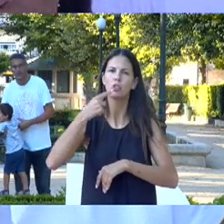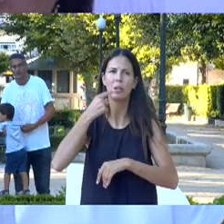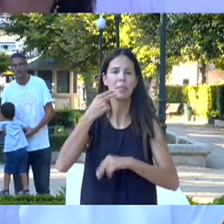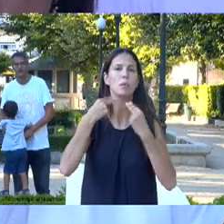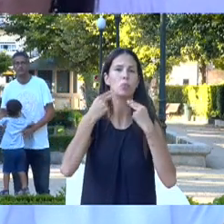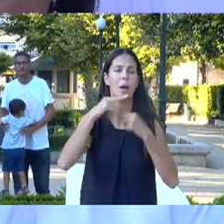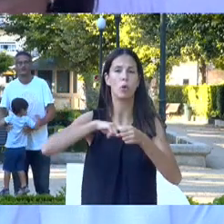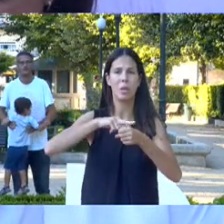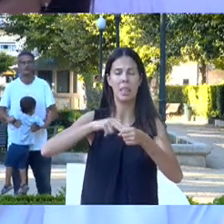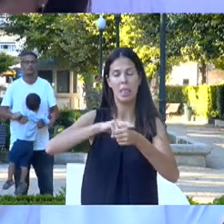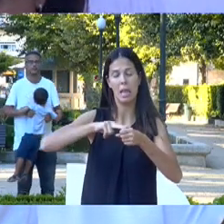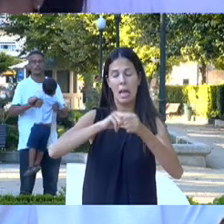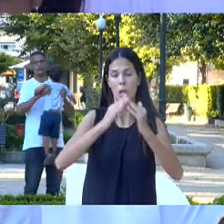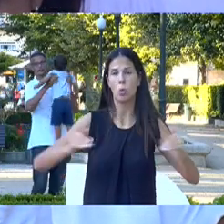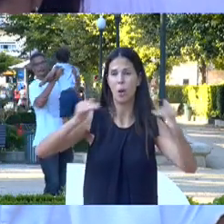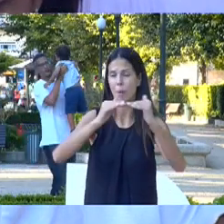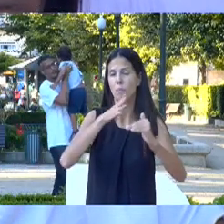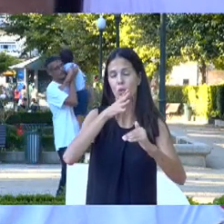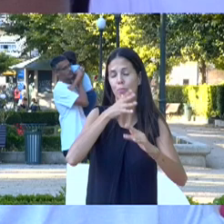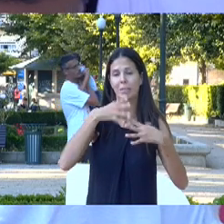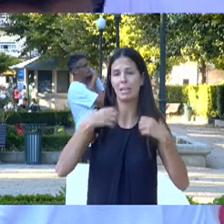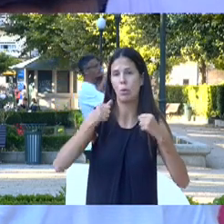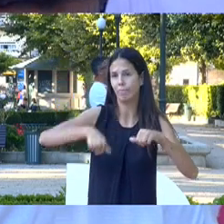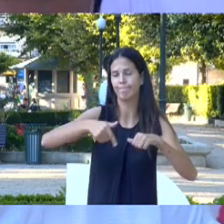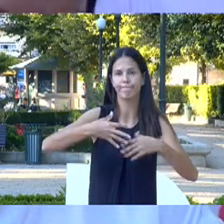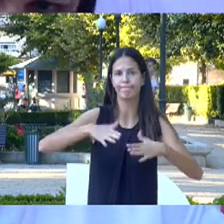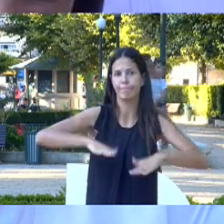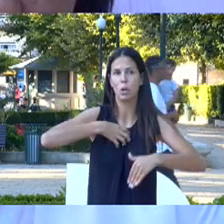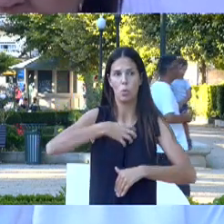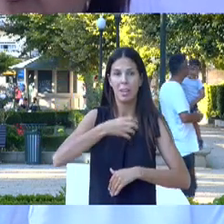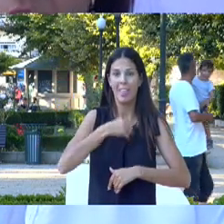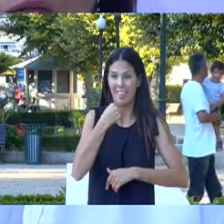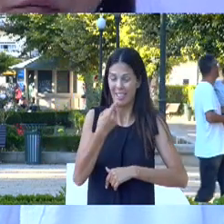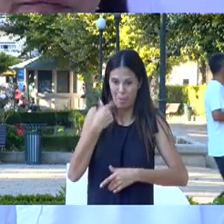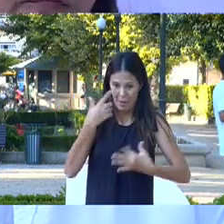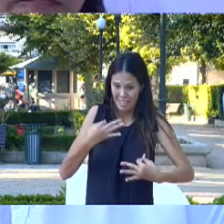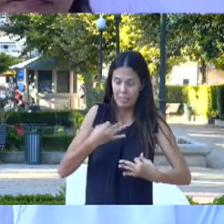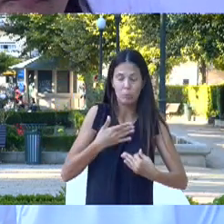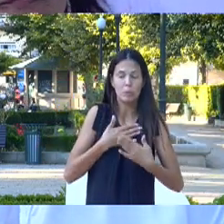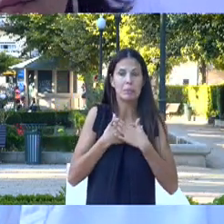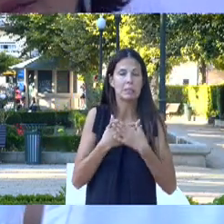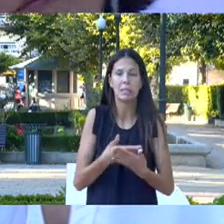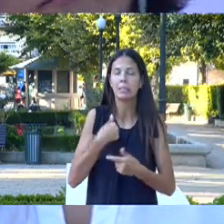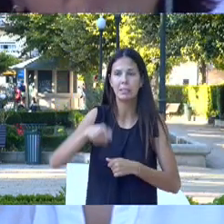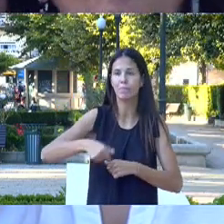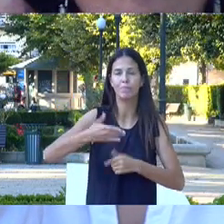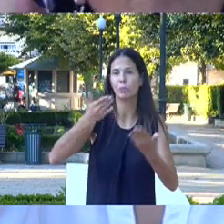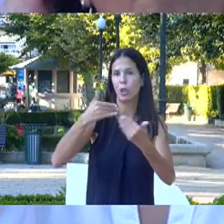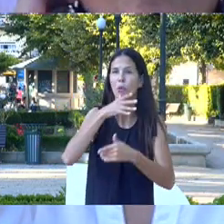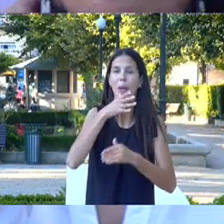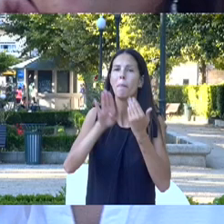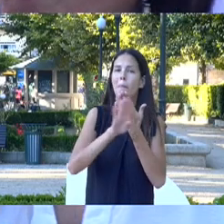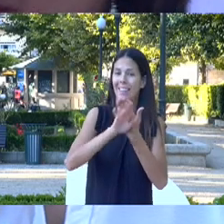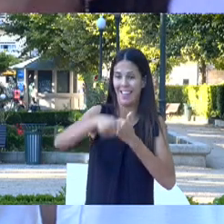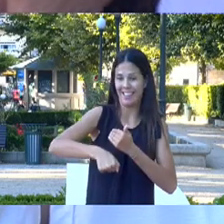por motivos de saúde non pode estar hoxe aquí. Pero, bueno, decirvos que de verdade ela sinte de verdade non poder estar porque como veciña de Redondela lle